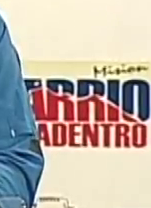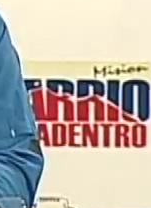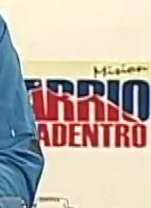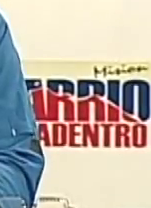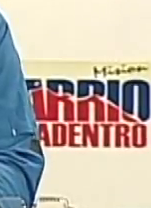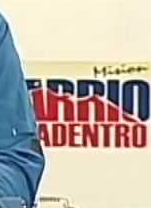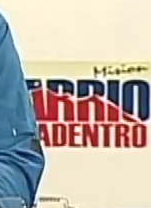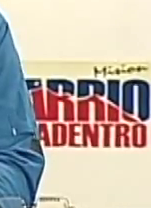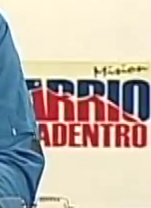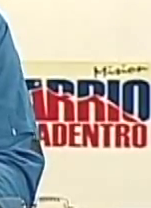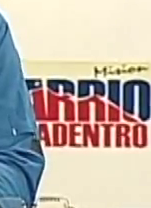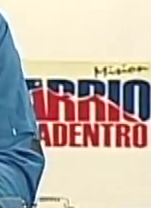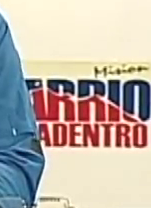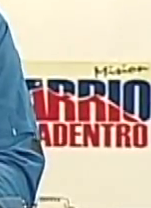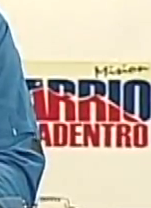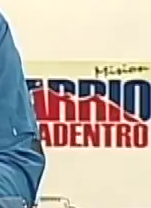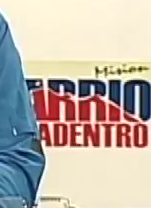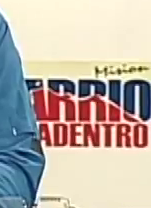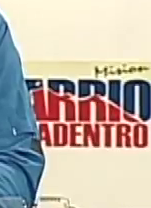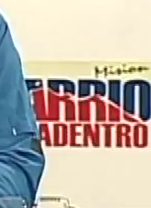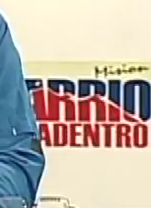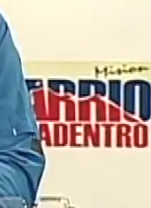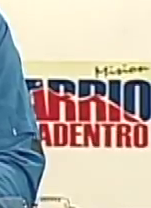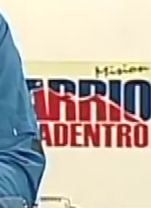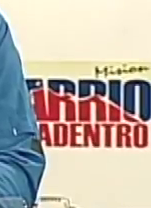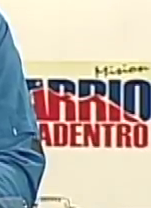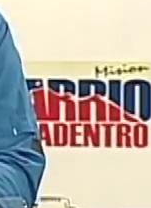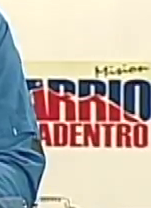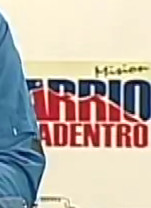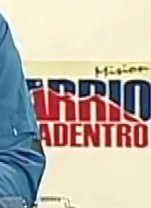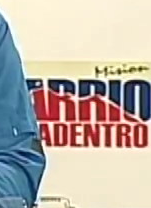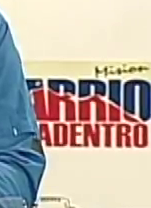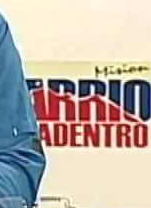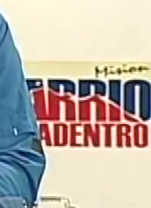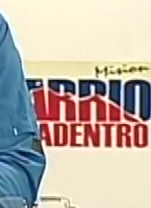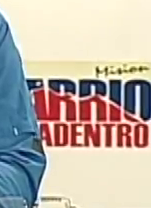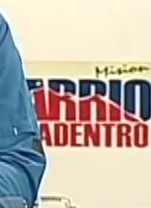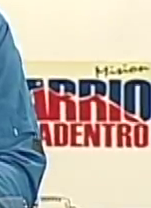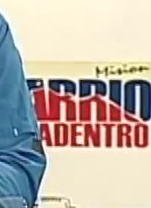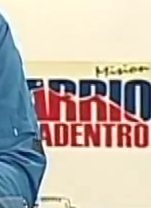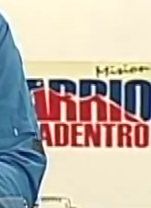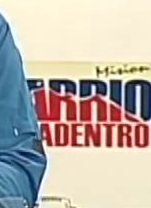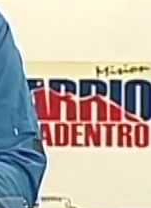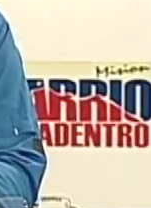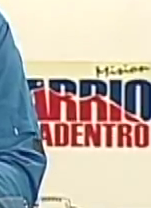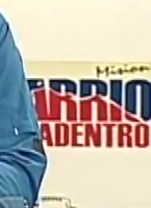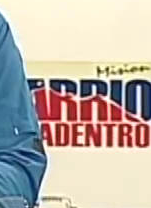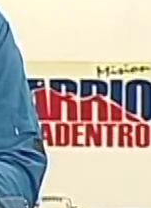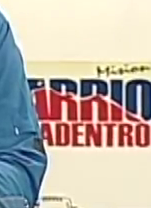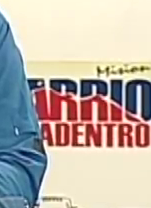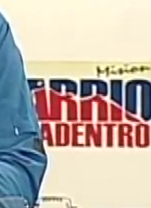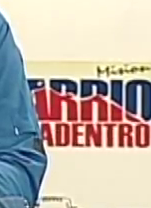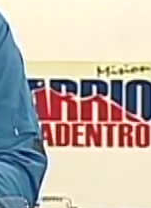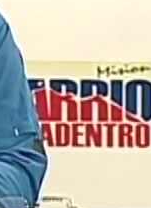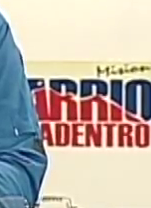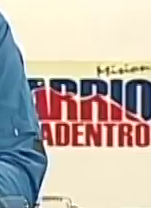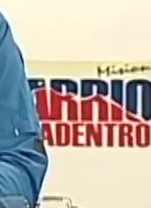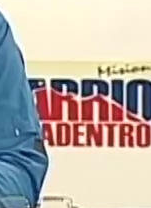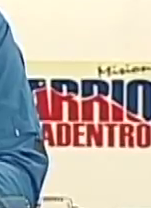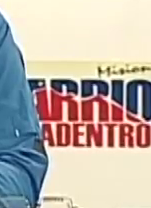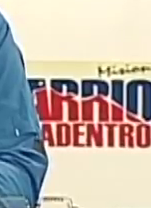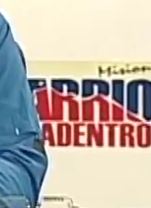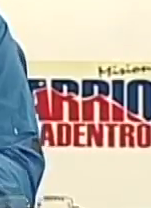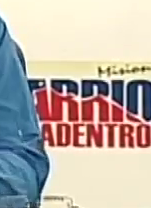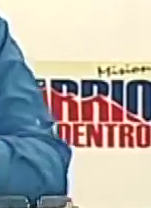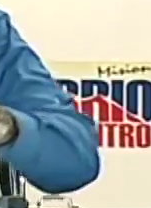Amazonas, la crecida de los ríos con las lluvias. Hoy en Ciudad Bolívar, el río Padre